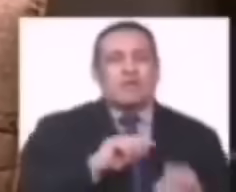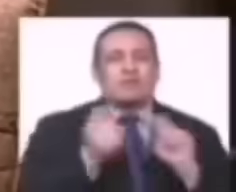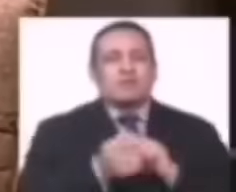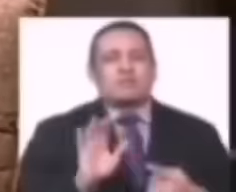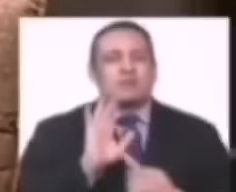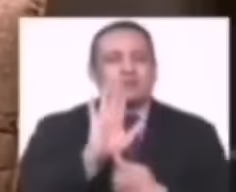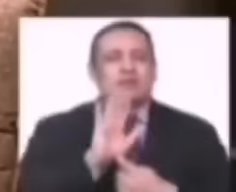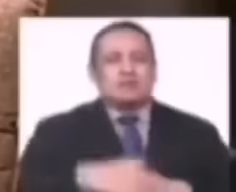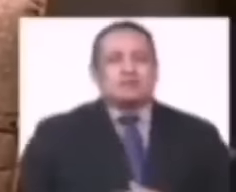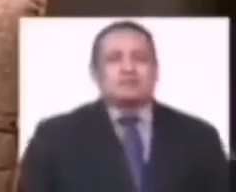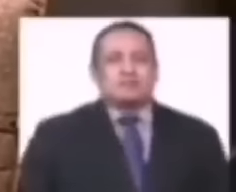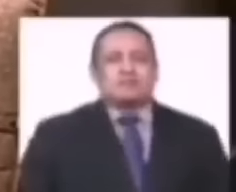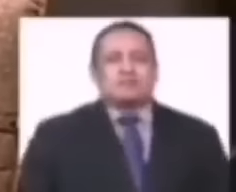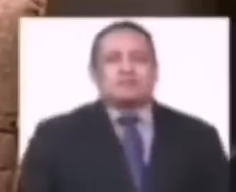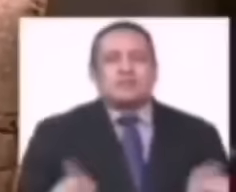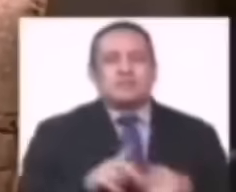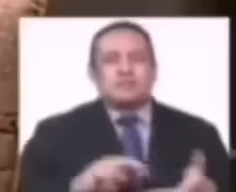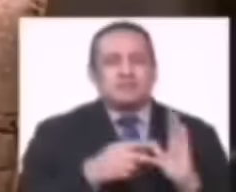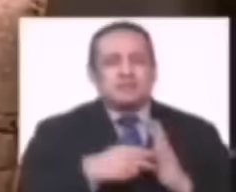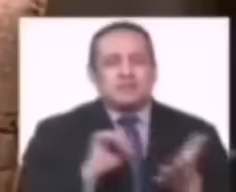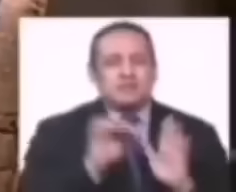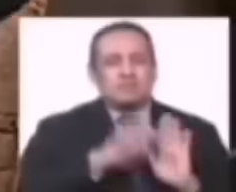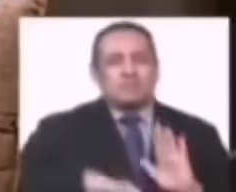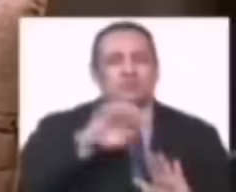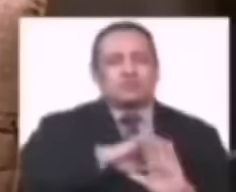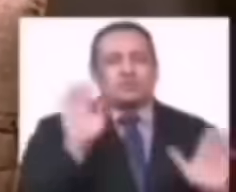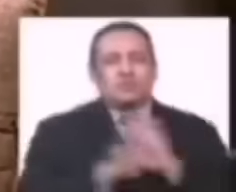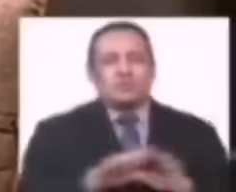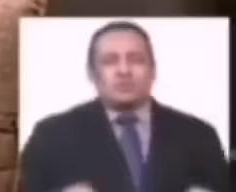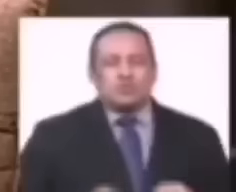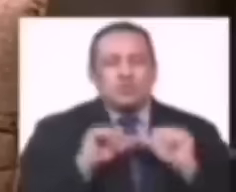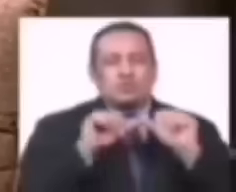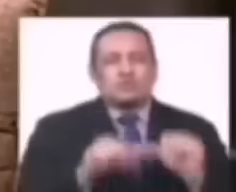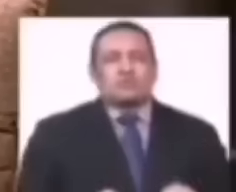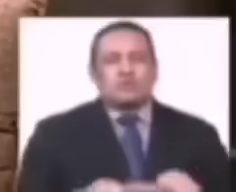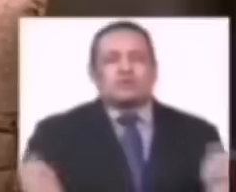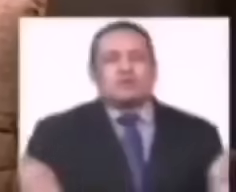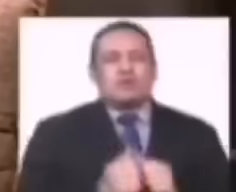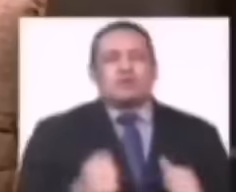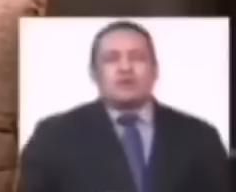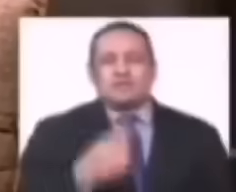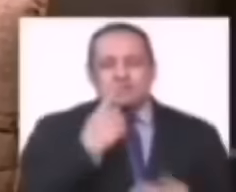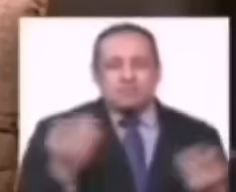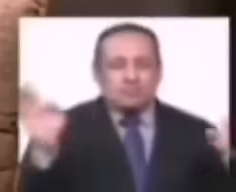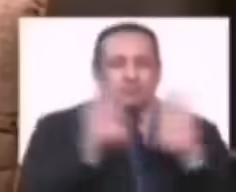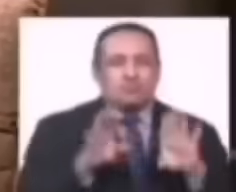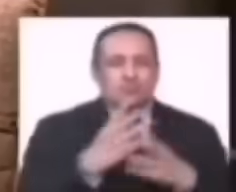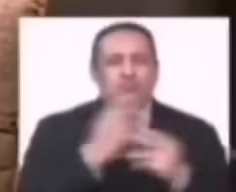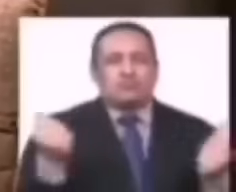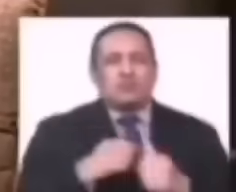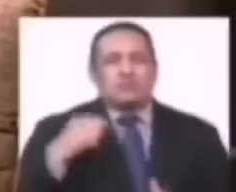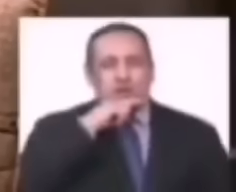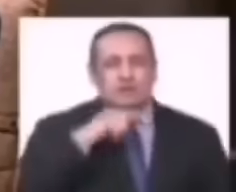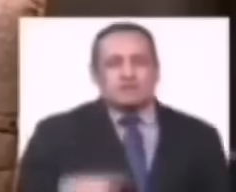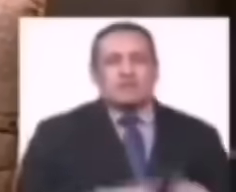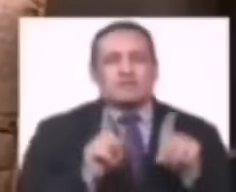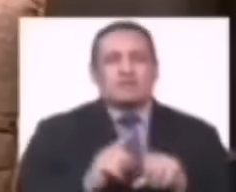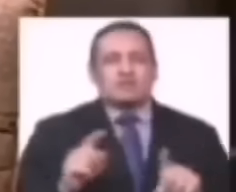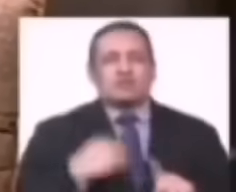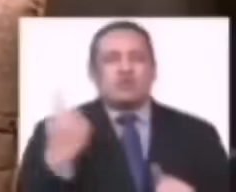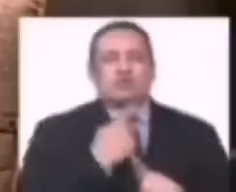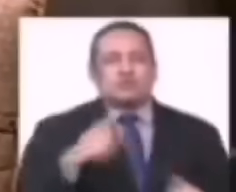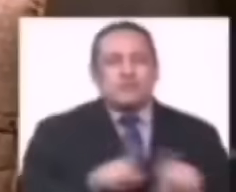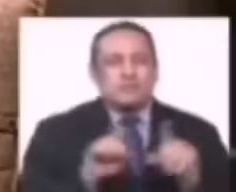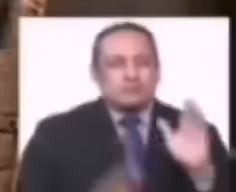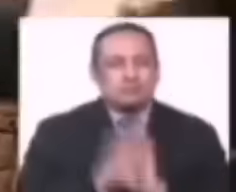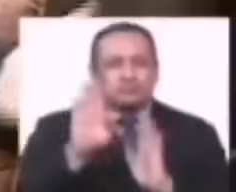publicadas. Lo que quiere este proyecto es continuar que estemos invisibilizadas las mujeres. Nosotras estamos destacando